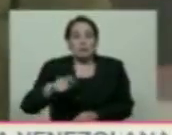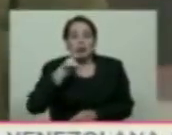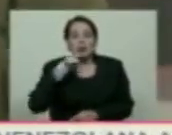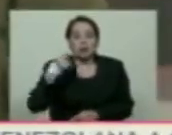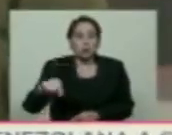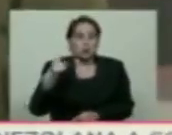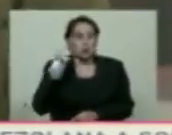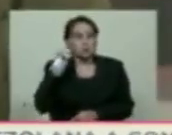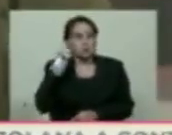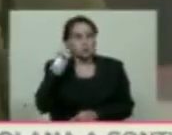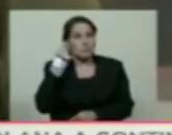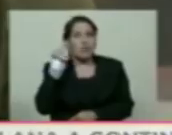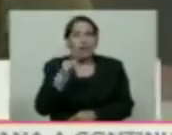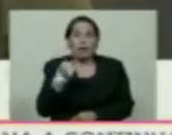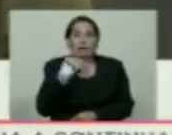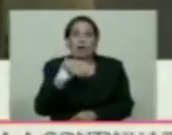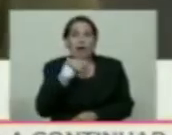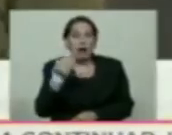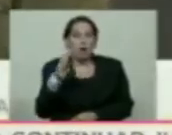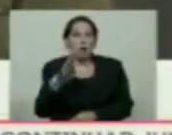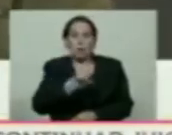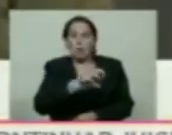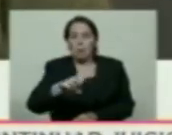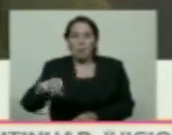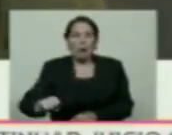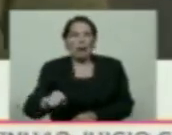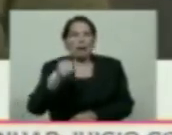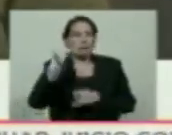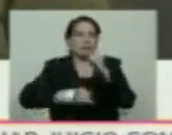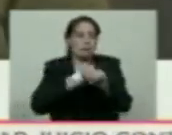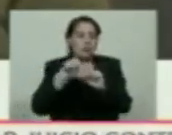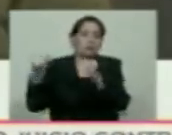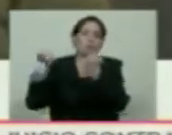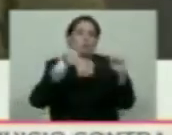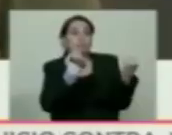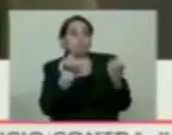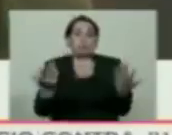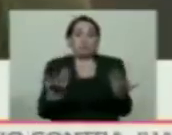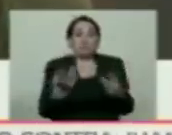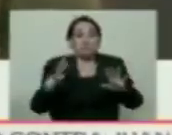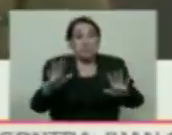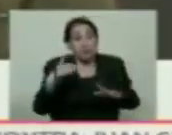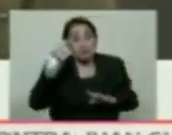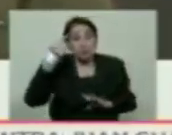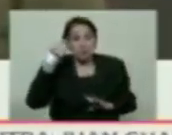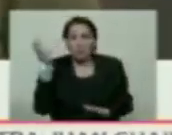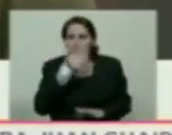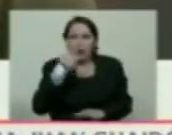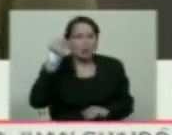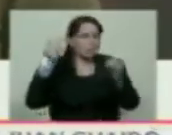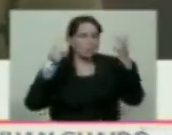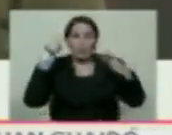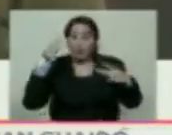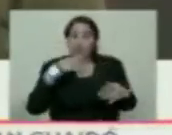Tenemos algunas compras internacionales aún bloqueadas. Como saben, el bloqueo no es un invento, como dicen algunos, es